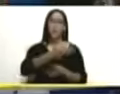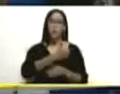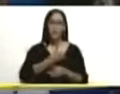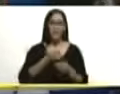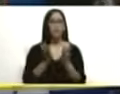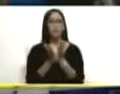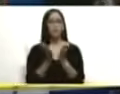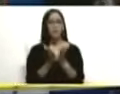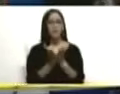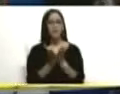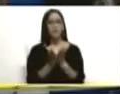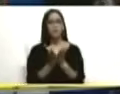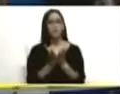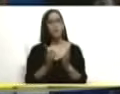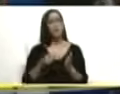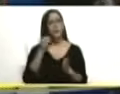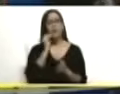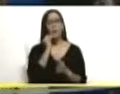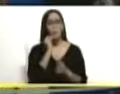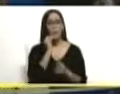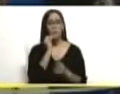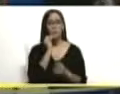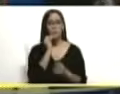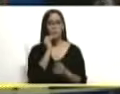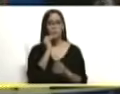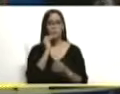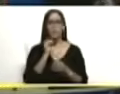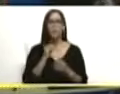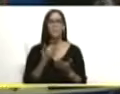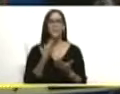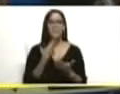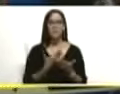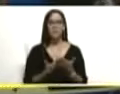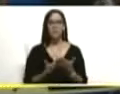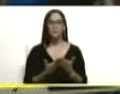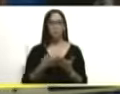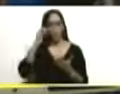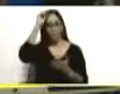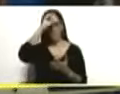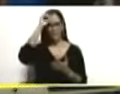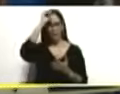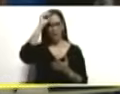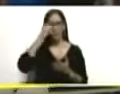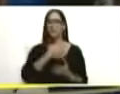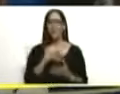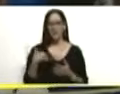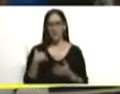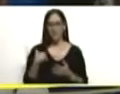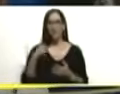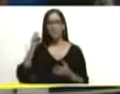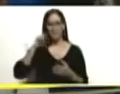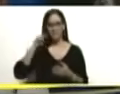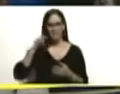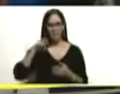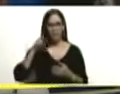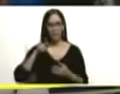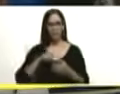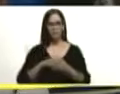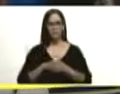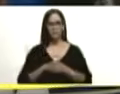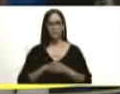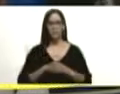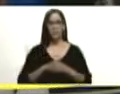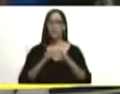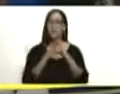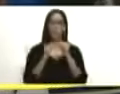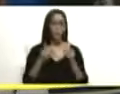estudiando, escuchando lo que la juventud pedía, opinaba, quería, necesitaba. Y de